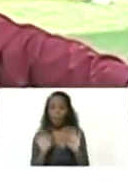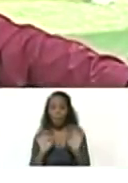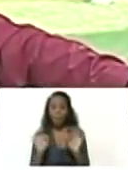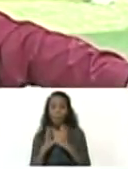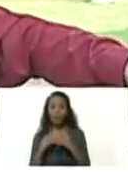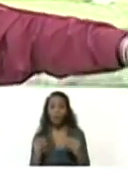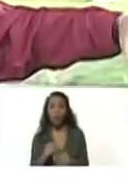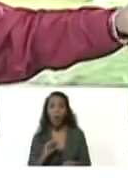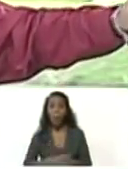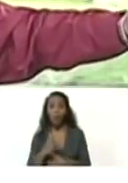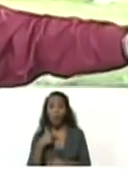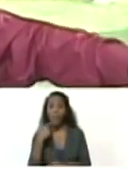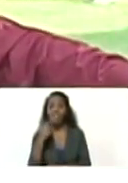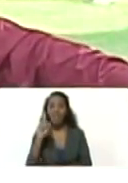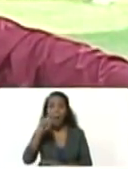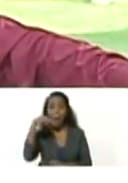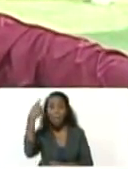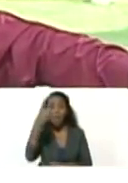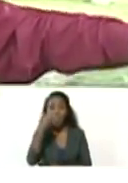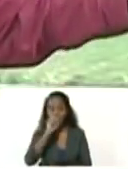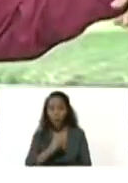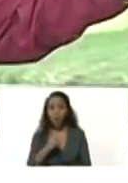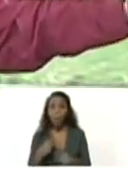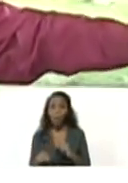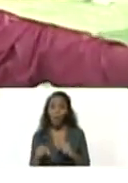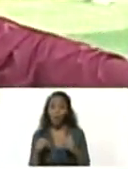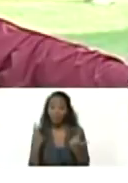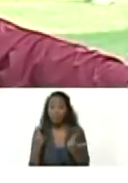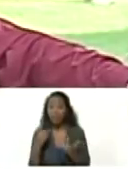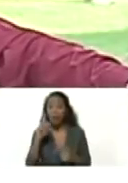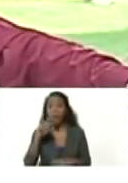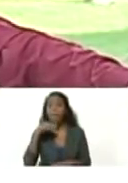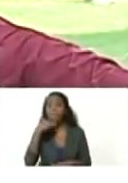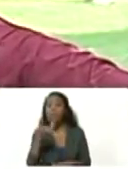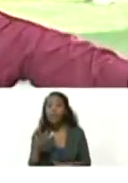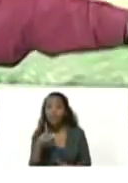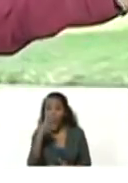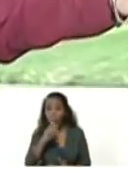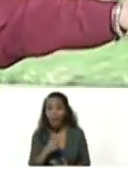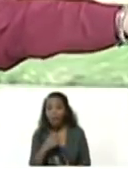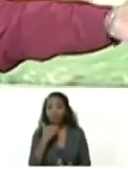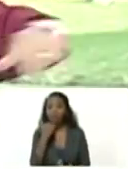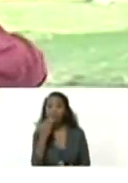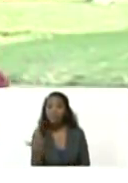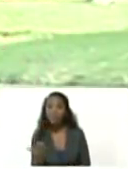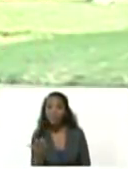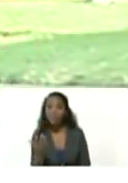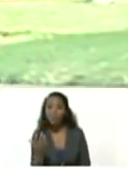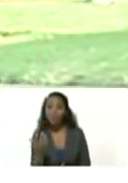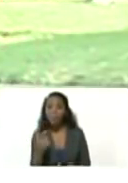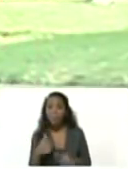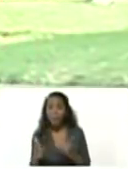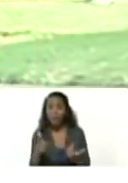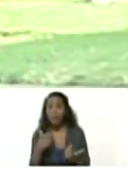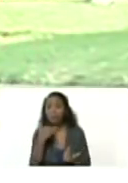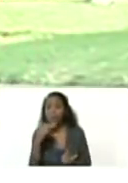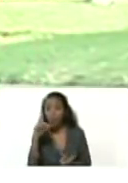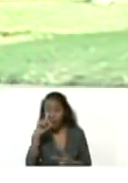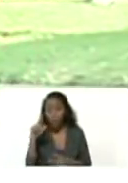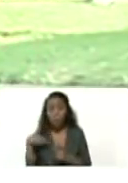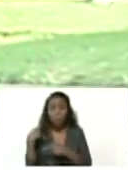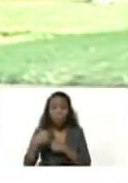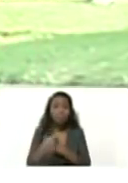Porque uno dice el próximo año. Pero está cerca. El próximo año. Pero el próximo año es pasado mañana. Así es.